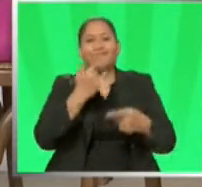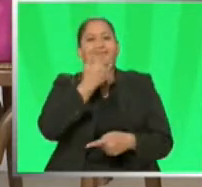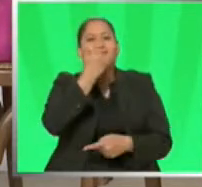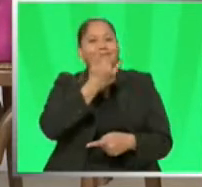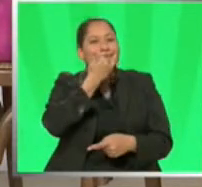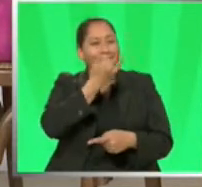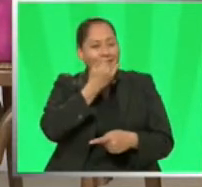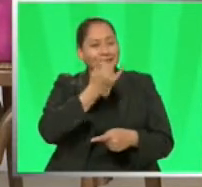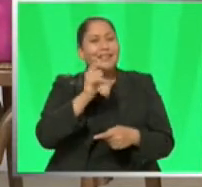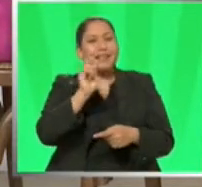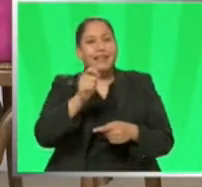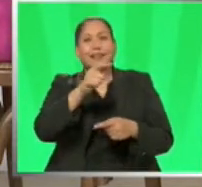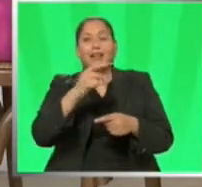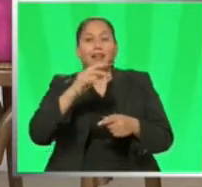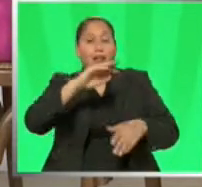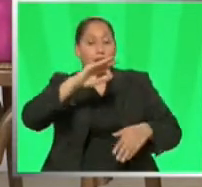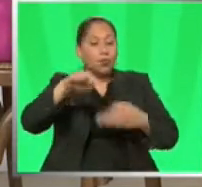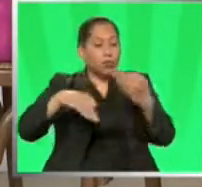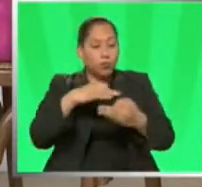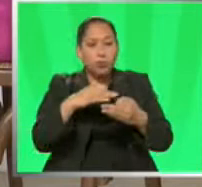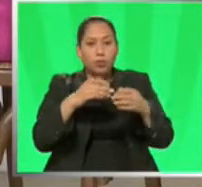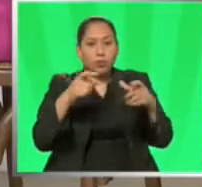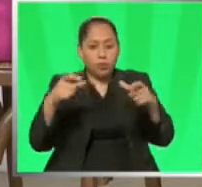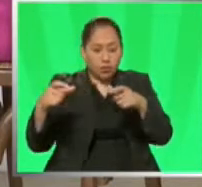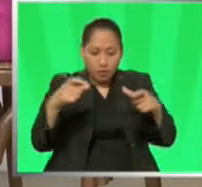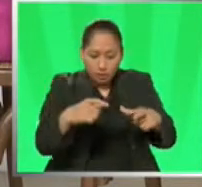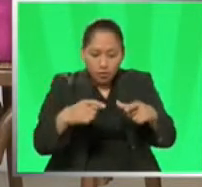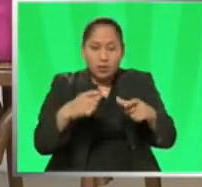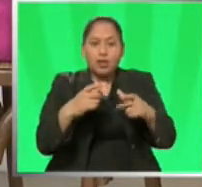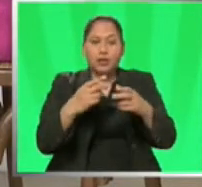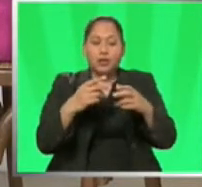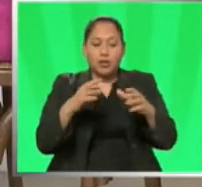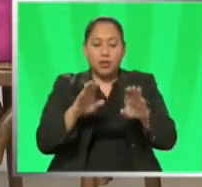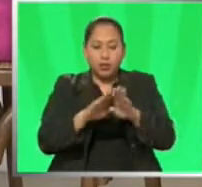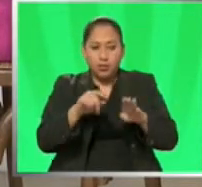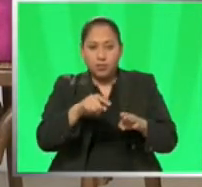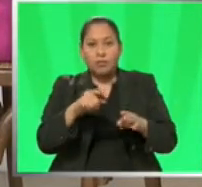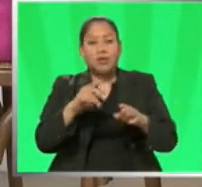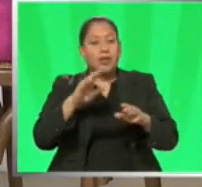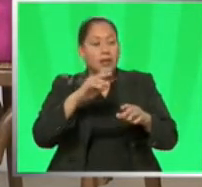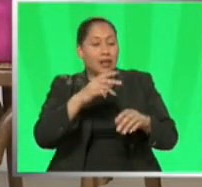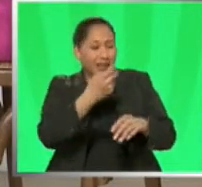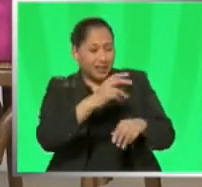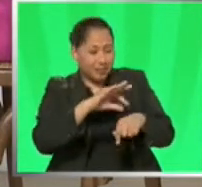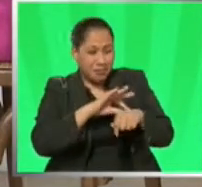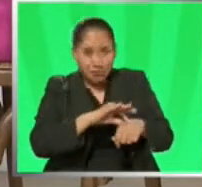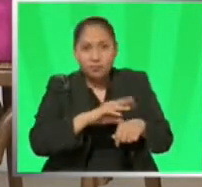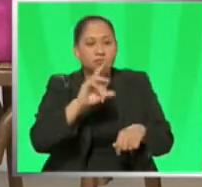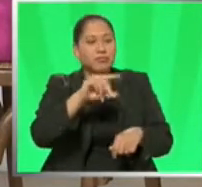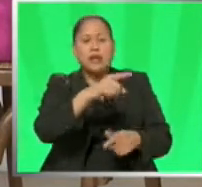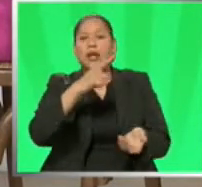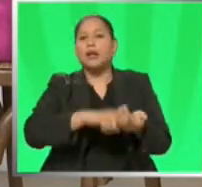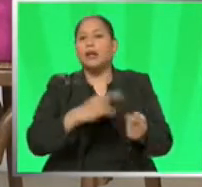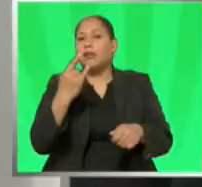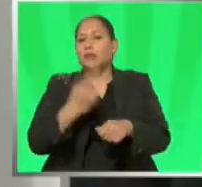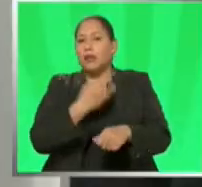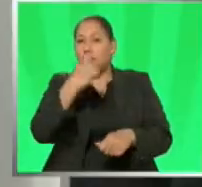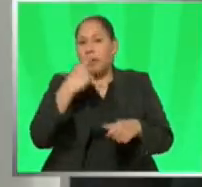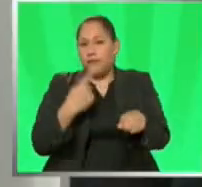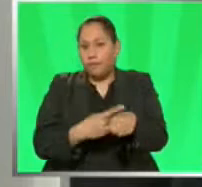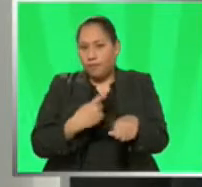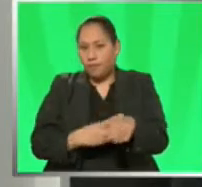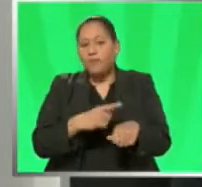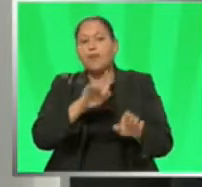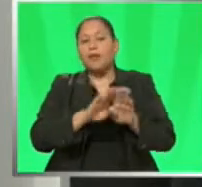Come prácticamente de todo y en cantidades industriales, cuando la realidad no es así. Todo nuestro organismo